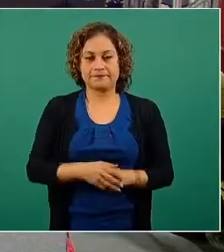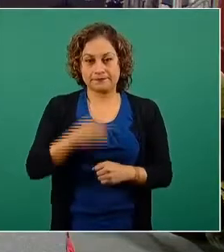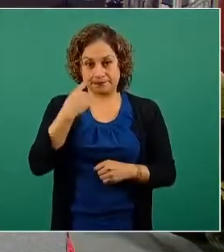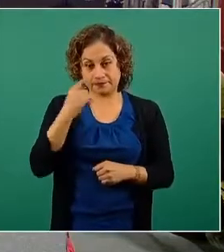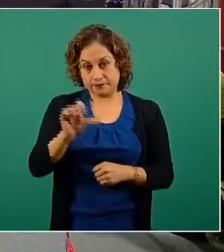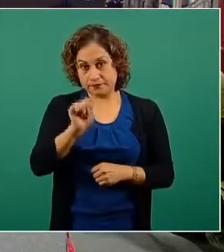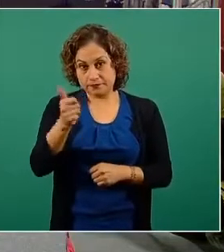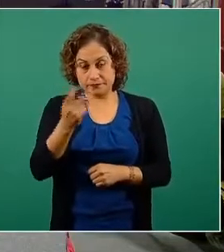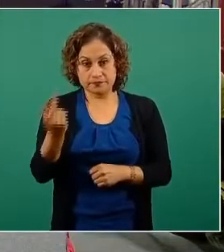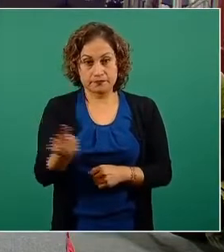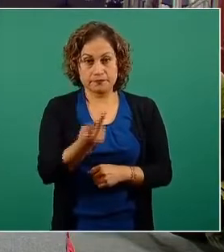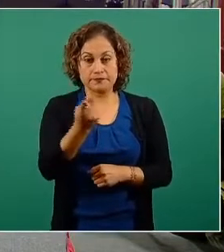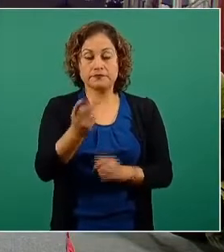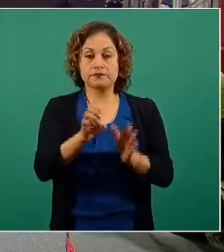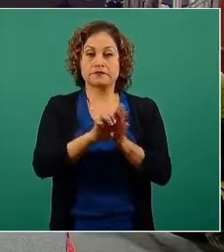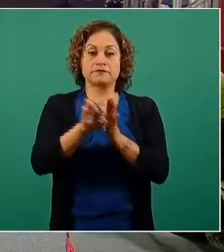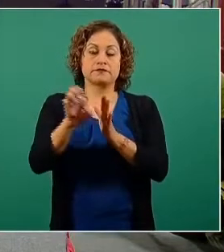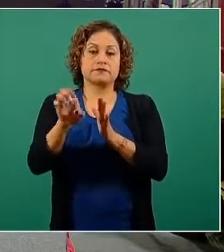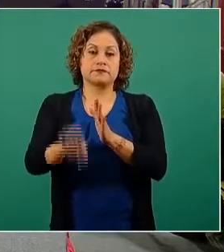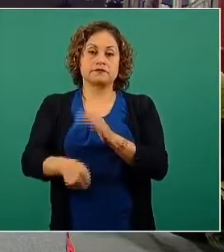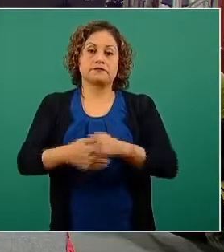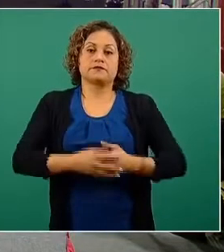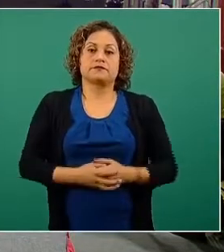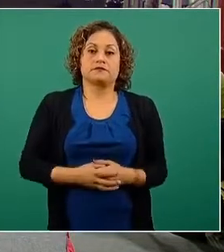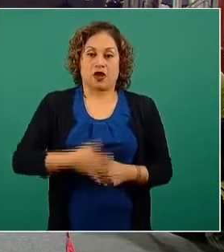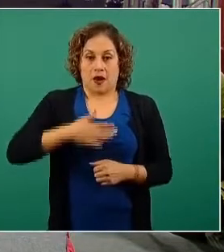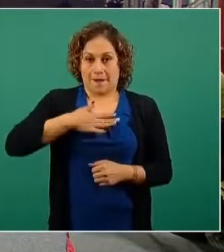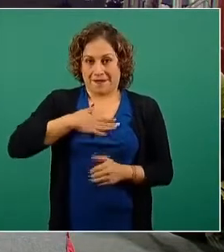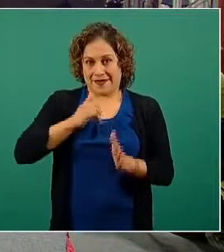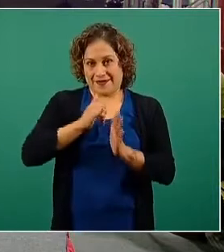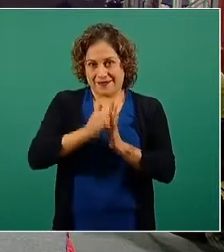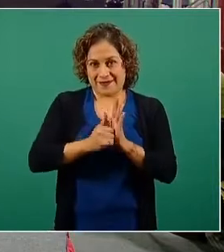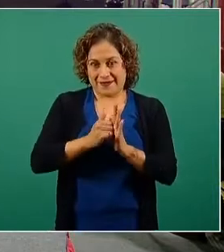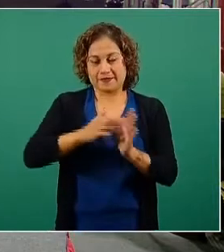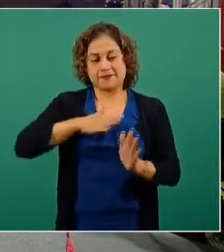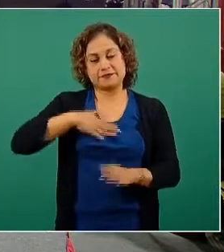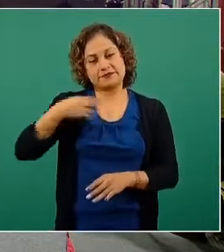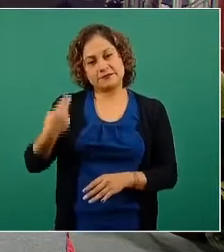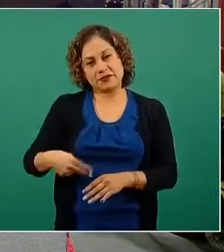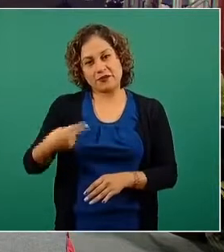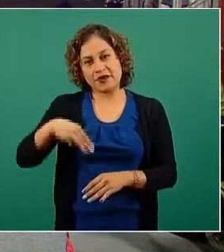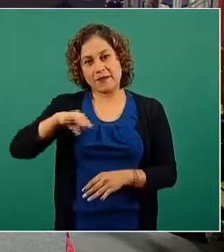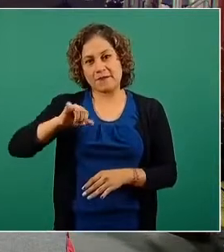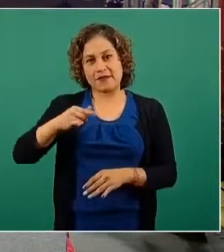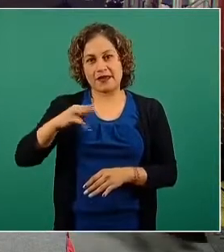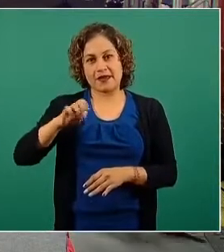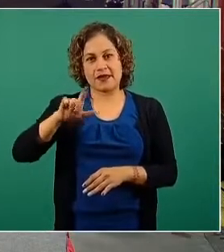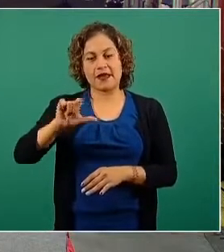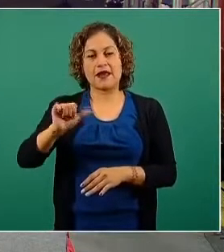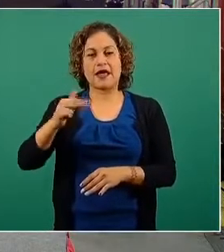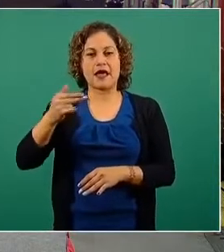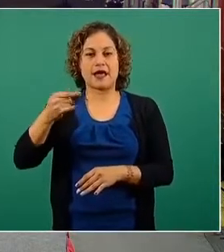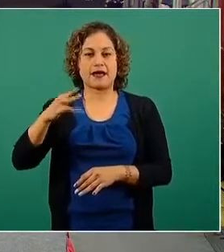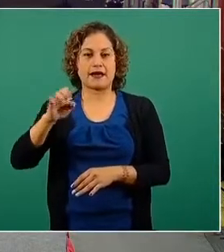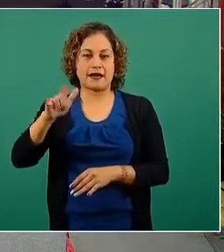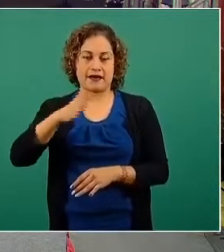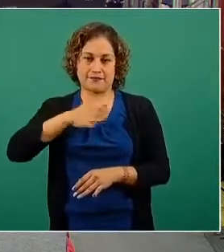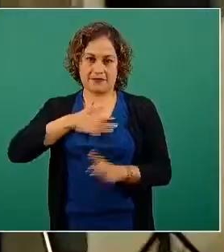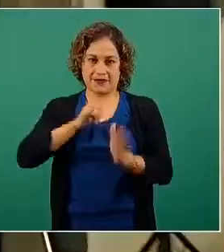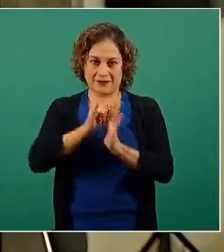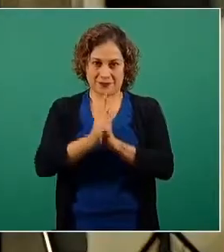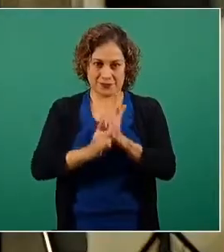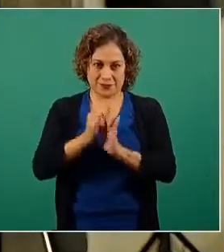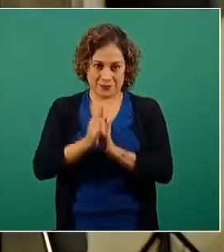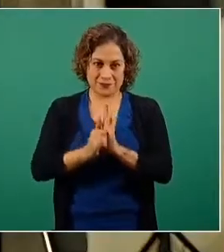preguntan un suscriptor de mi canal. Me llamo Miguel Ángel. Mi canal es Miki Noticias en YouTube. Uh-huh.